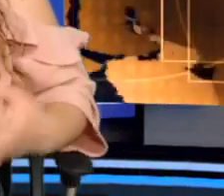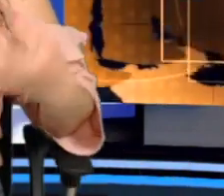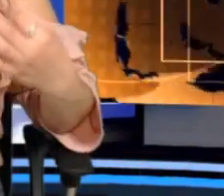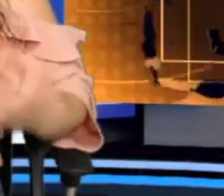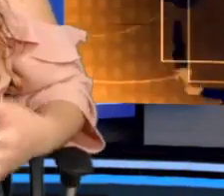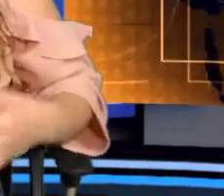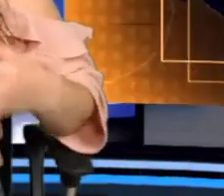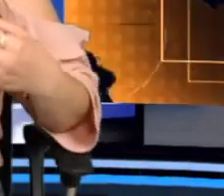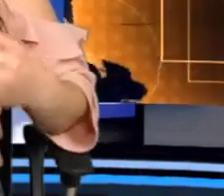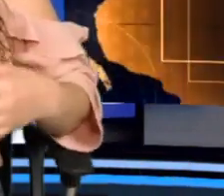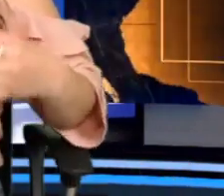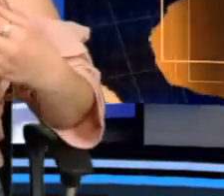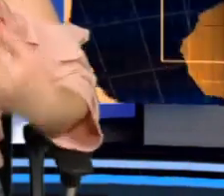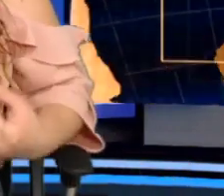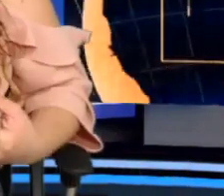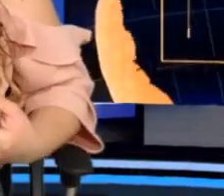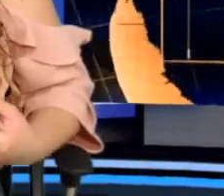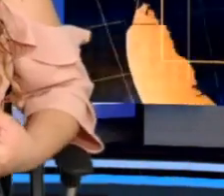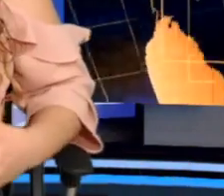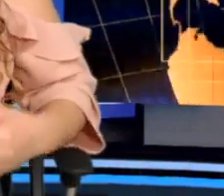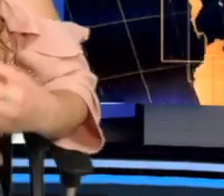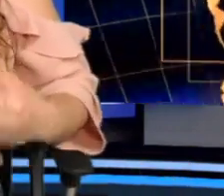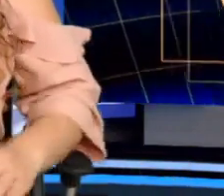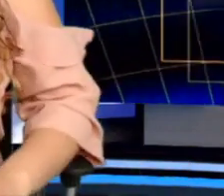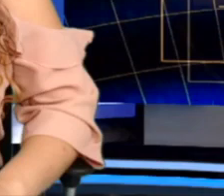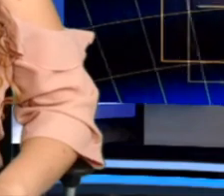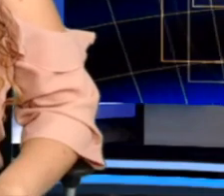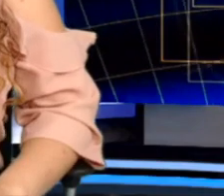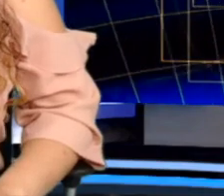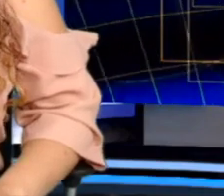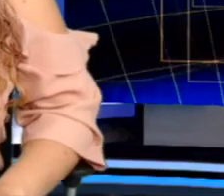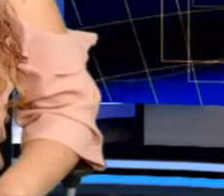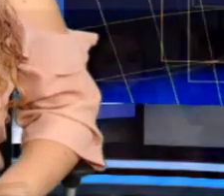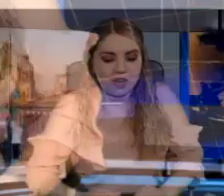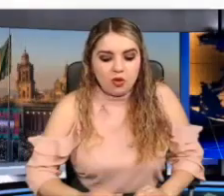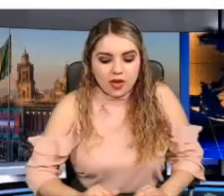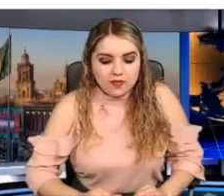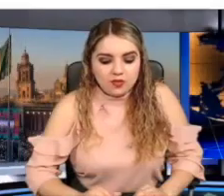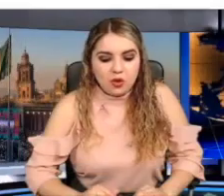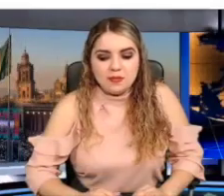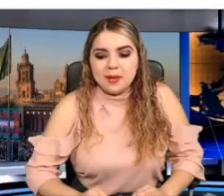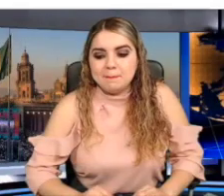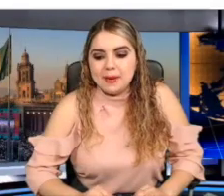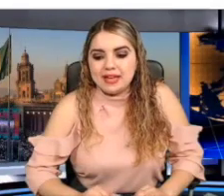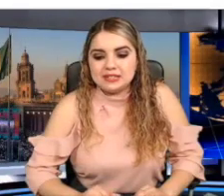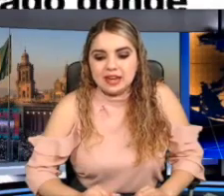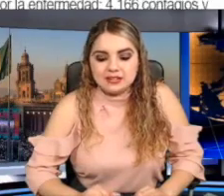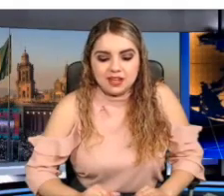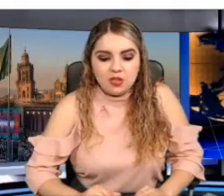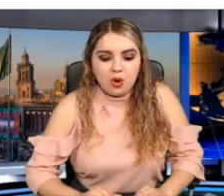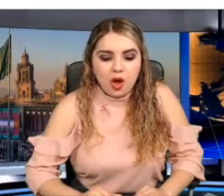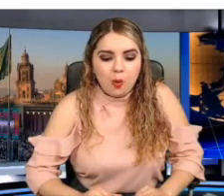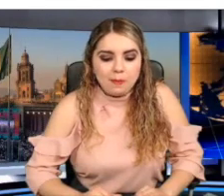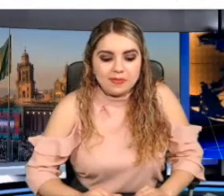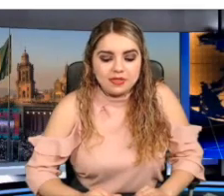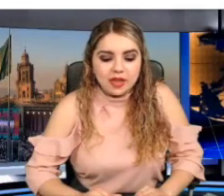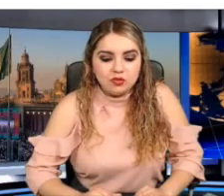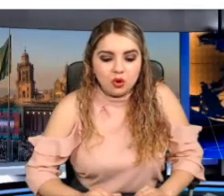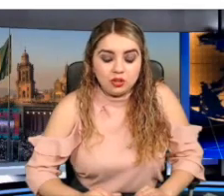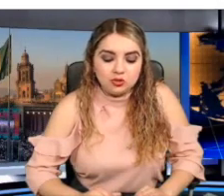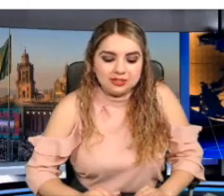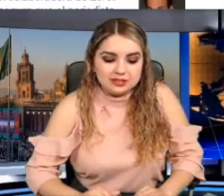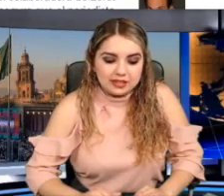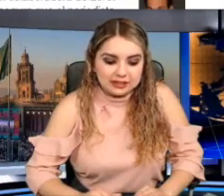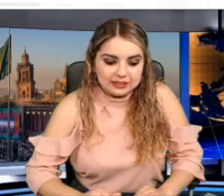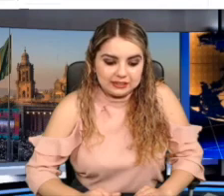volviendo realmente alarmante. Chihuahua es el estado en donde más ha estado